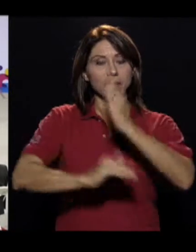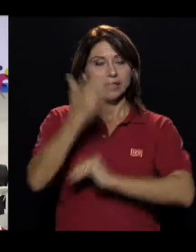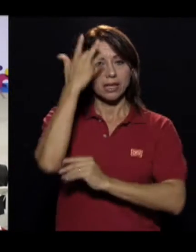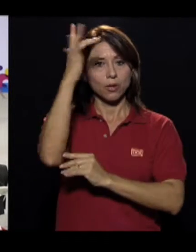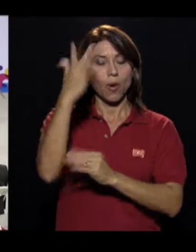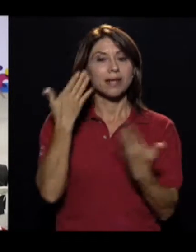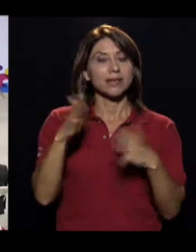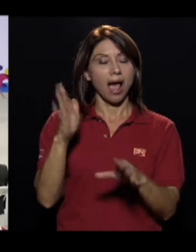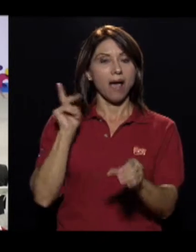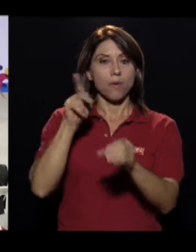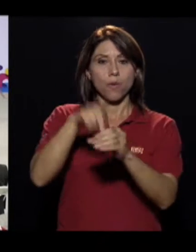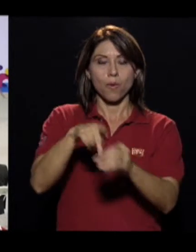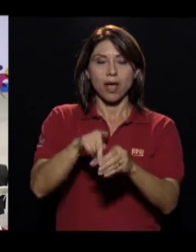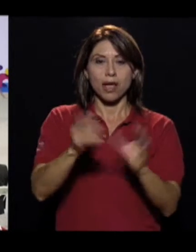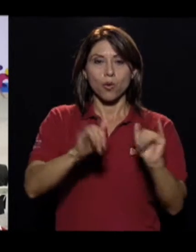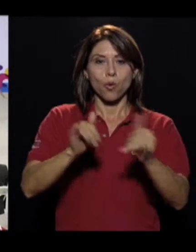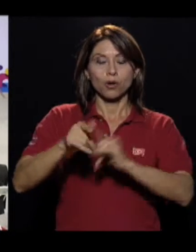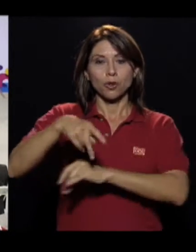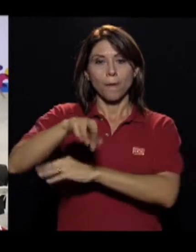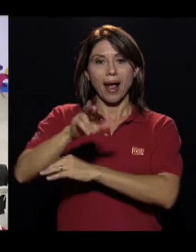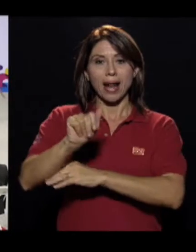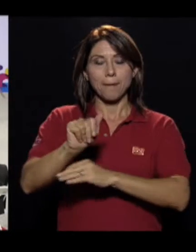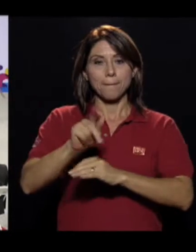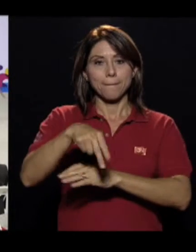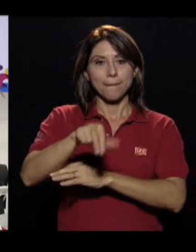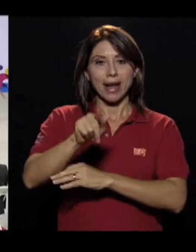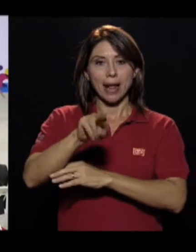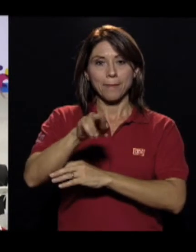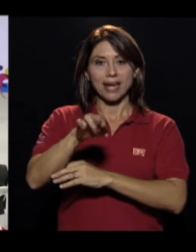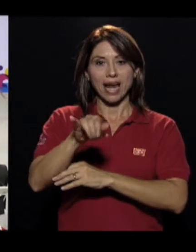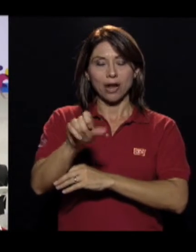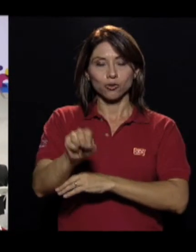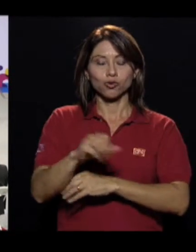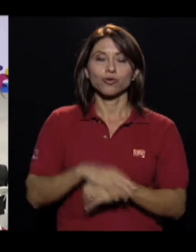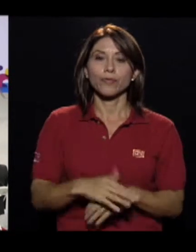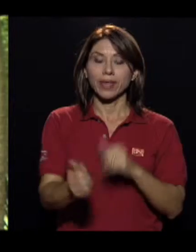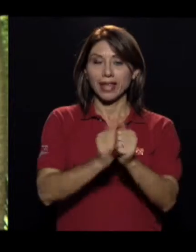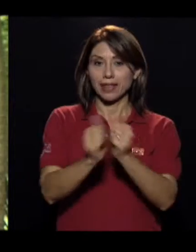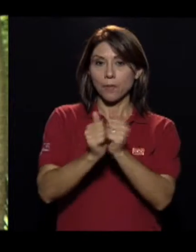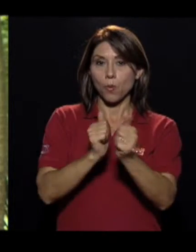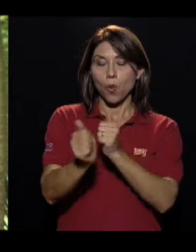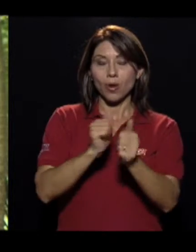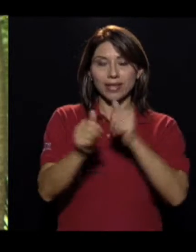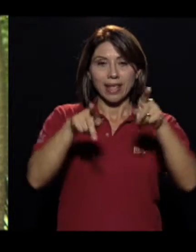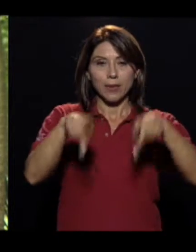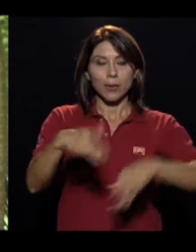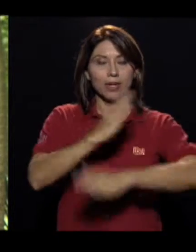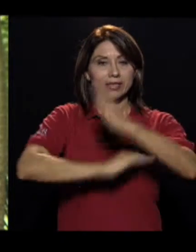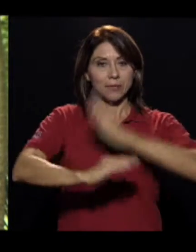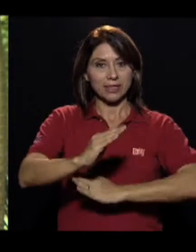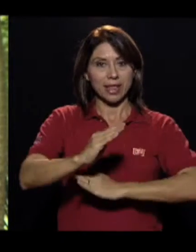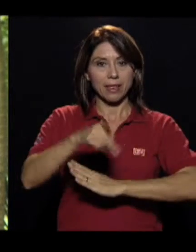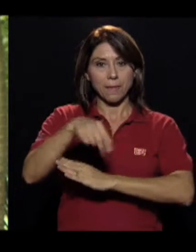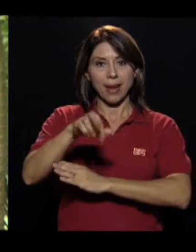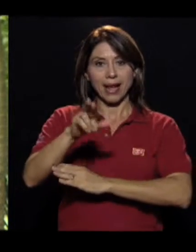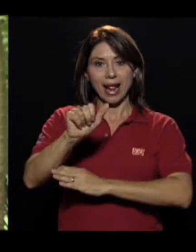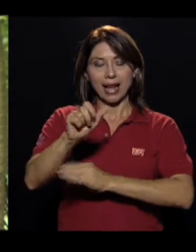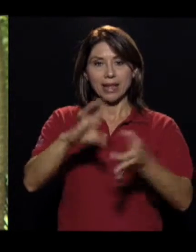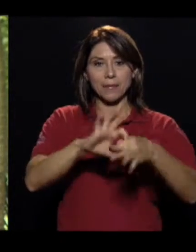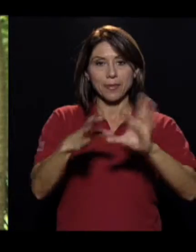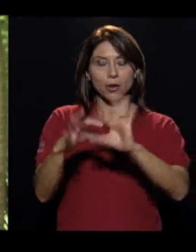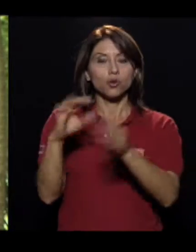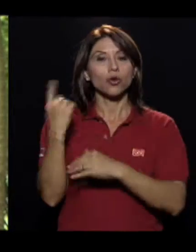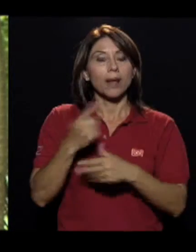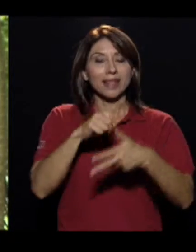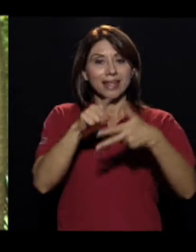que hayan participado en unos Juegos Parapanamericanos. En lo que es deporte paralímpico, existen solo tres deportes que